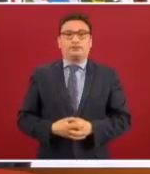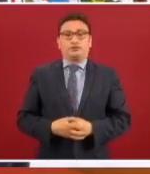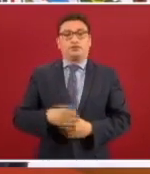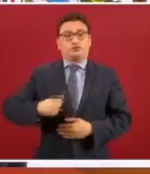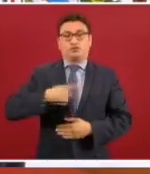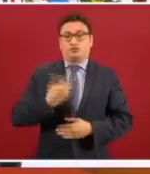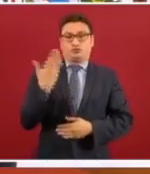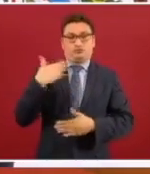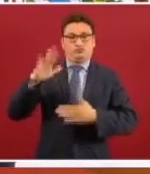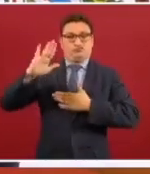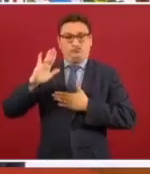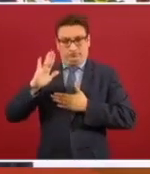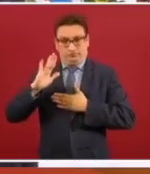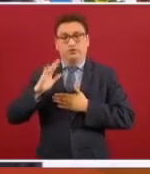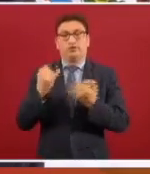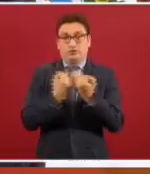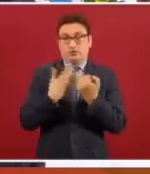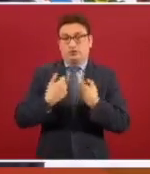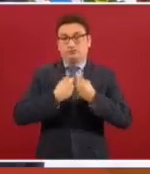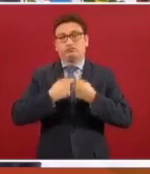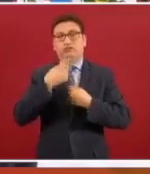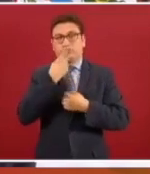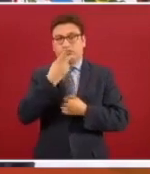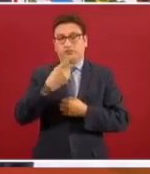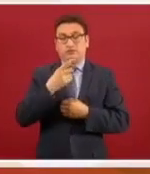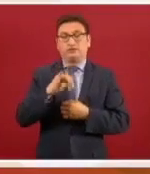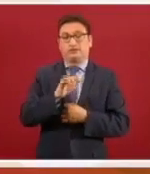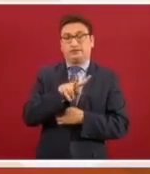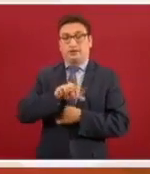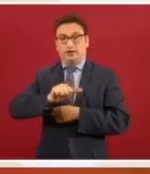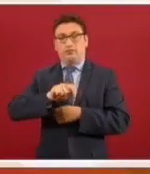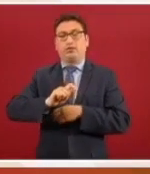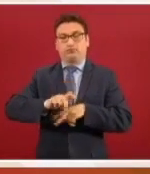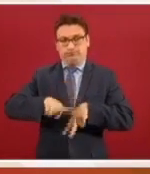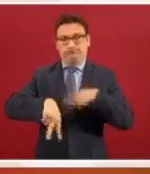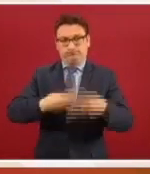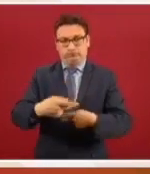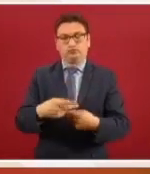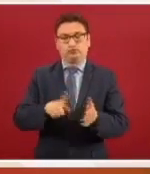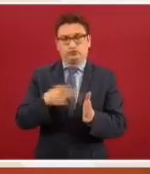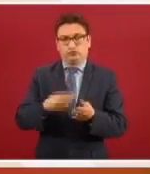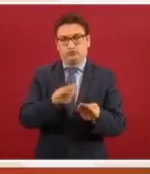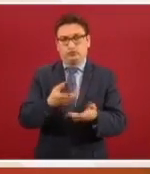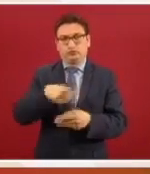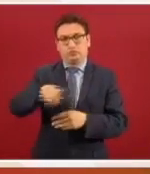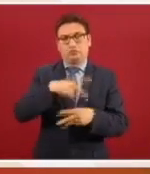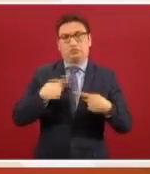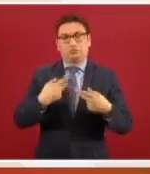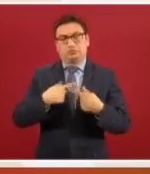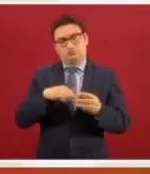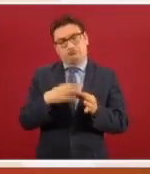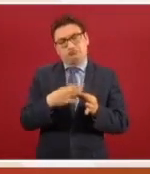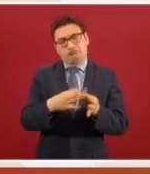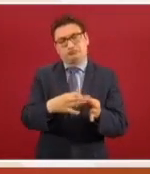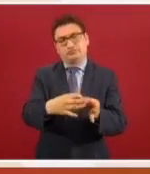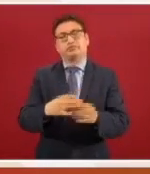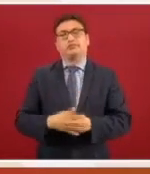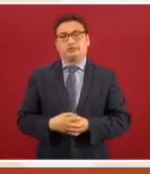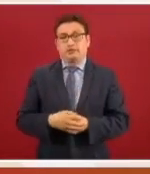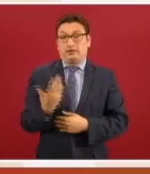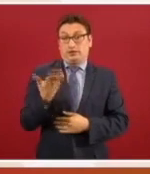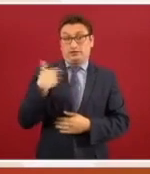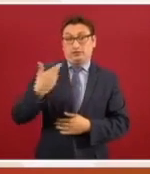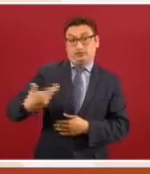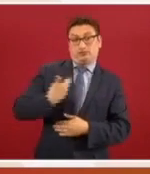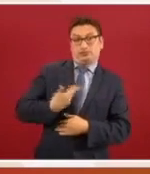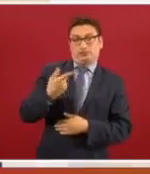de devolver el IVA con prontitud a los contribuyentes, como me lo han solicitado